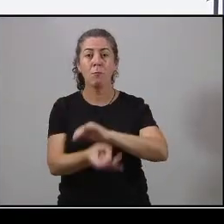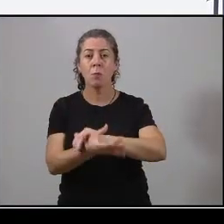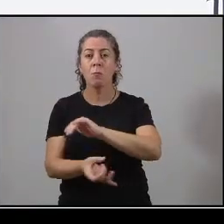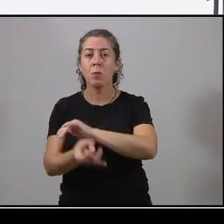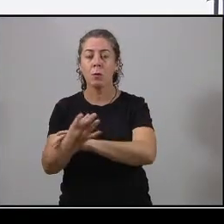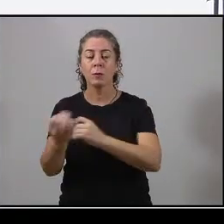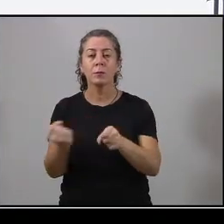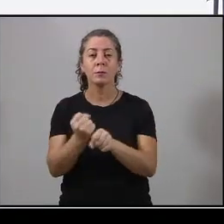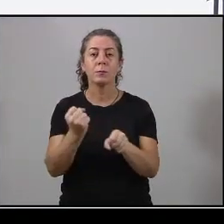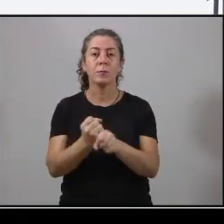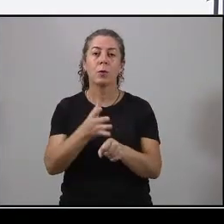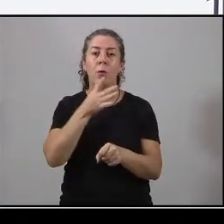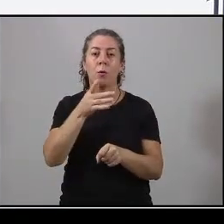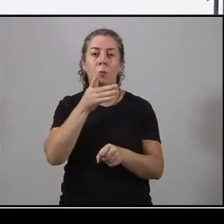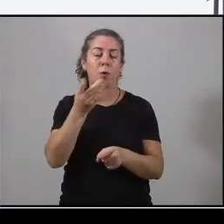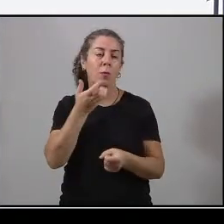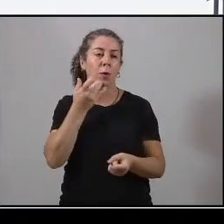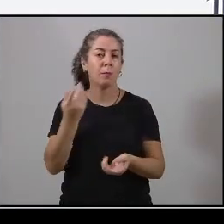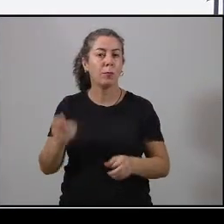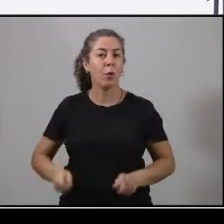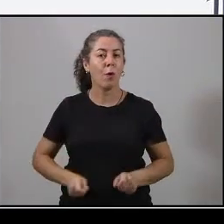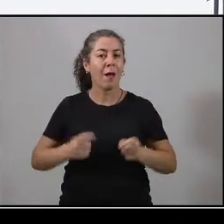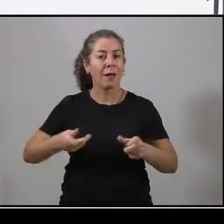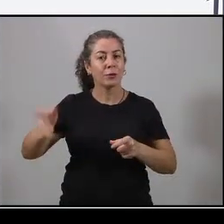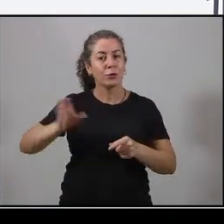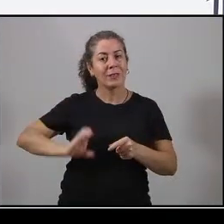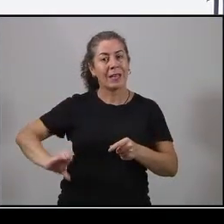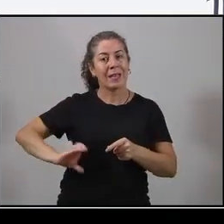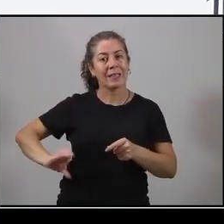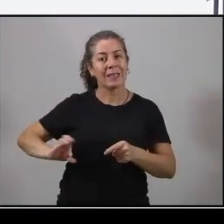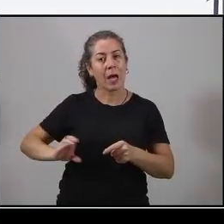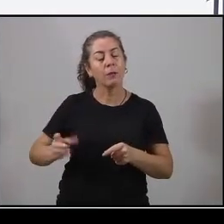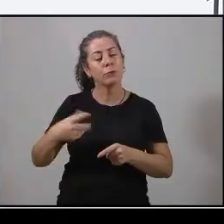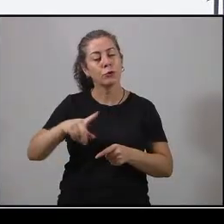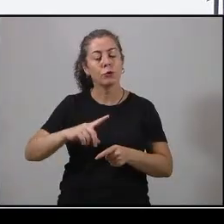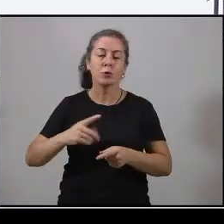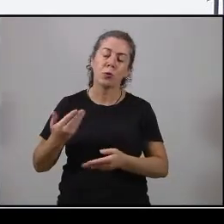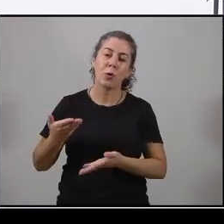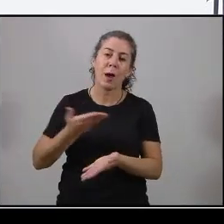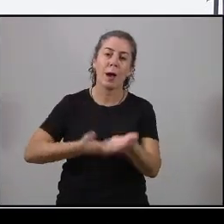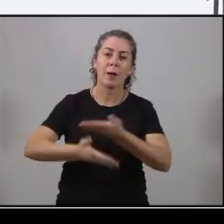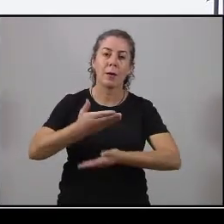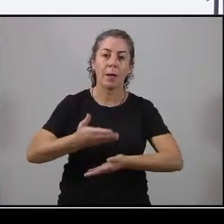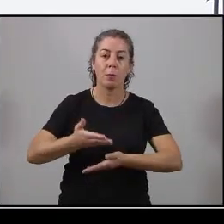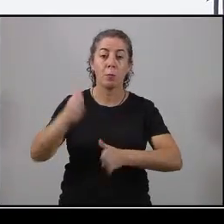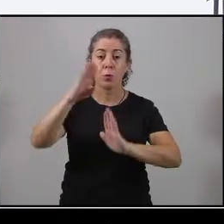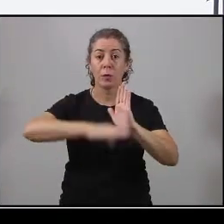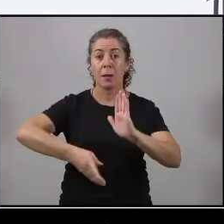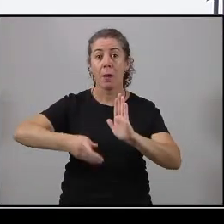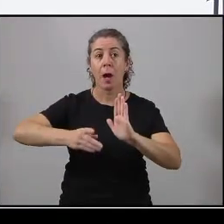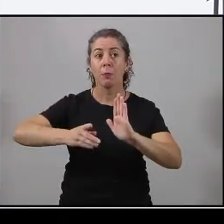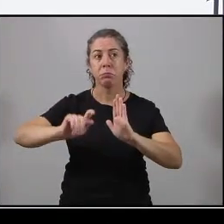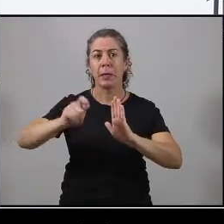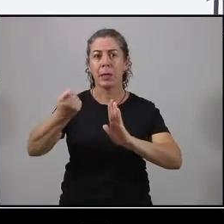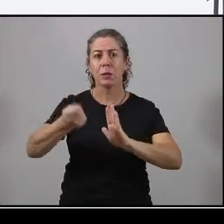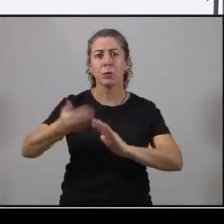coste de los gastos salariales. Este programa fue un éxito en la anterior convocatoria. Concedimos